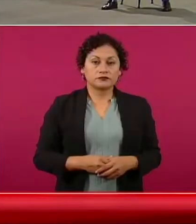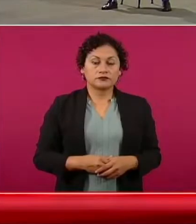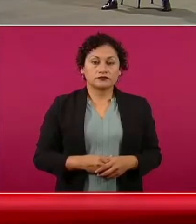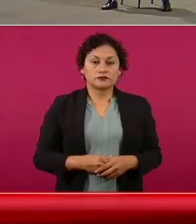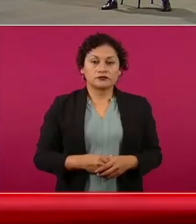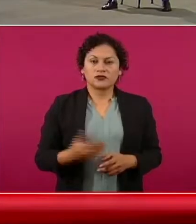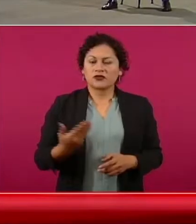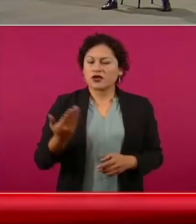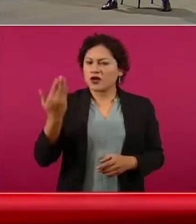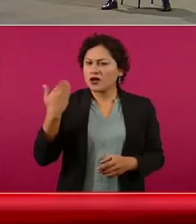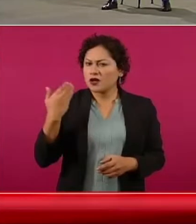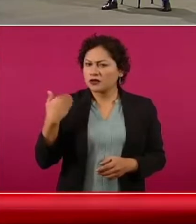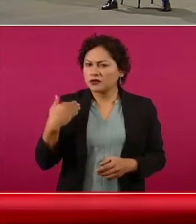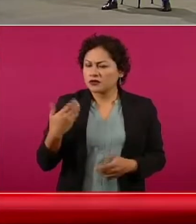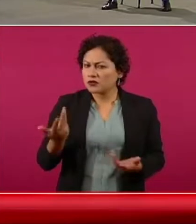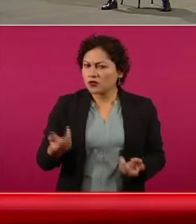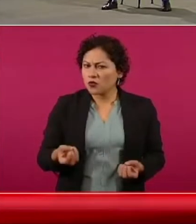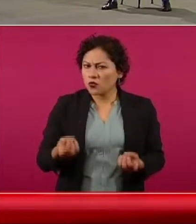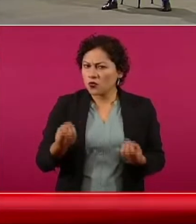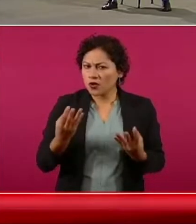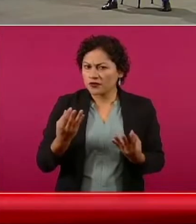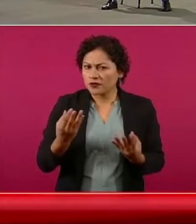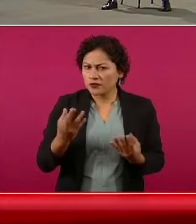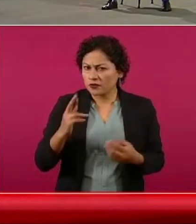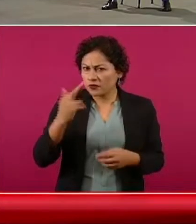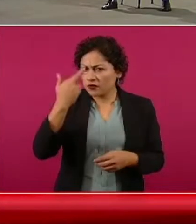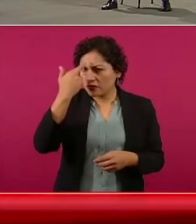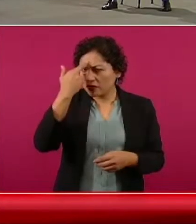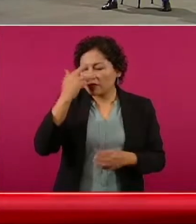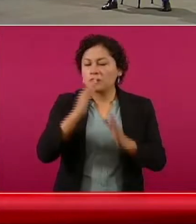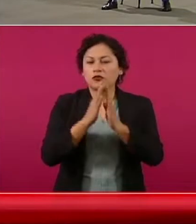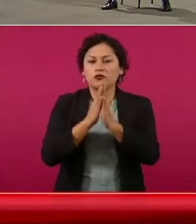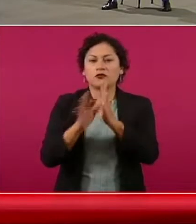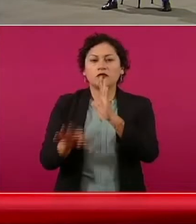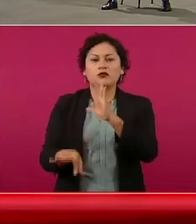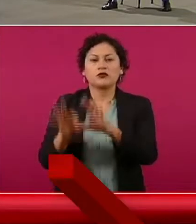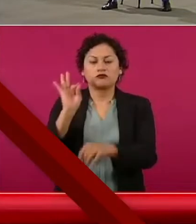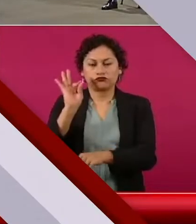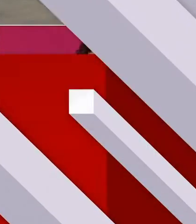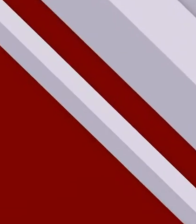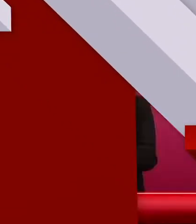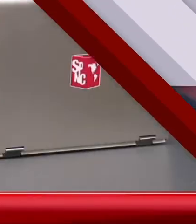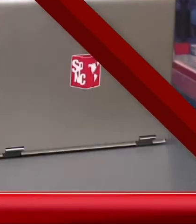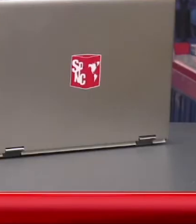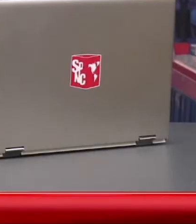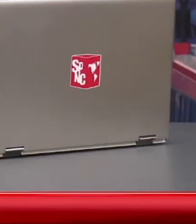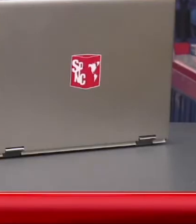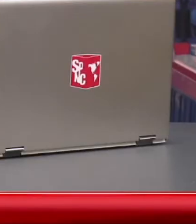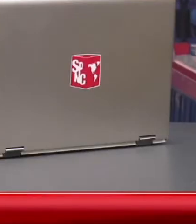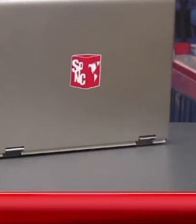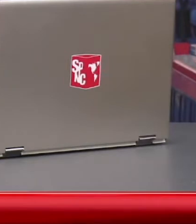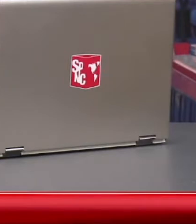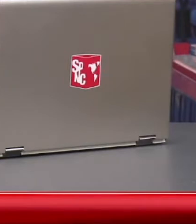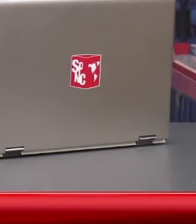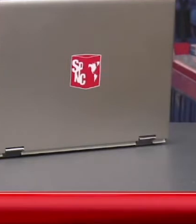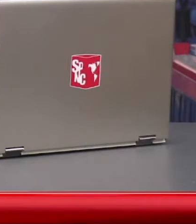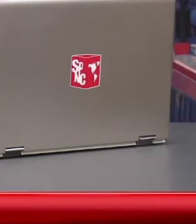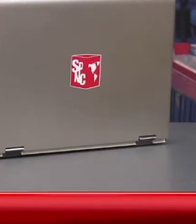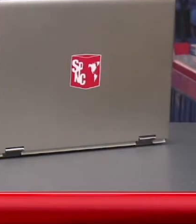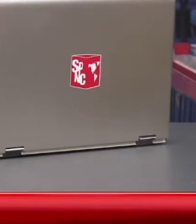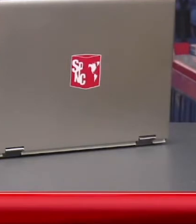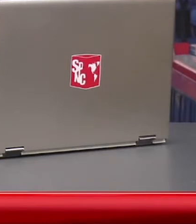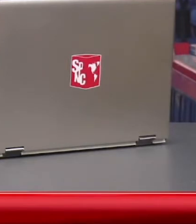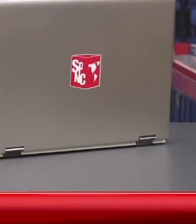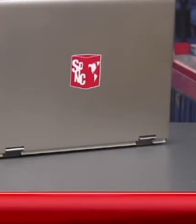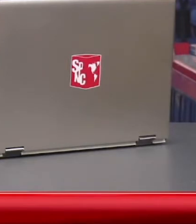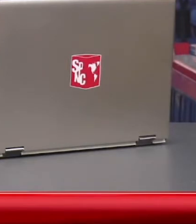la anterior de alimentos a ver si no tienen la la anterior de acuerdo con nuestro presidente